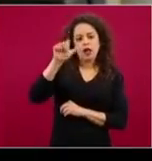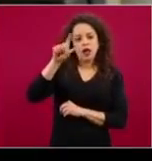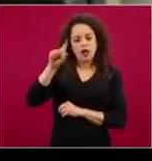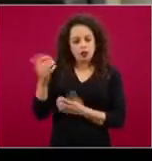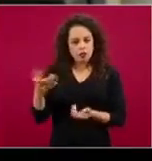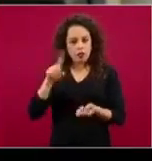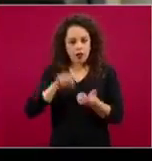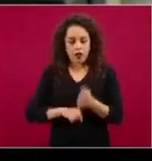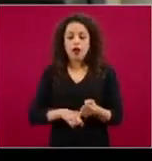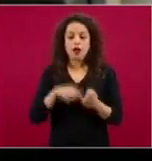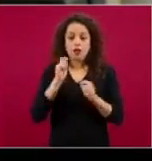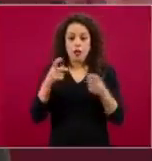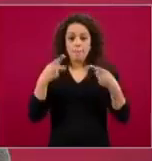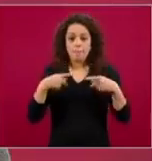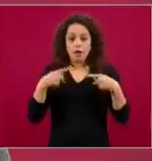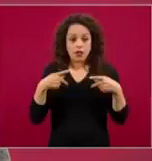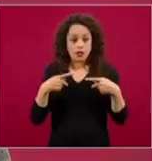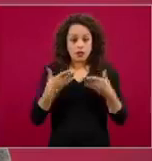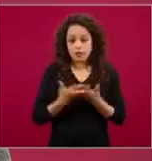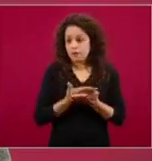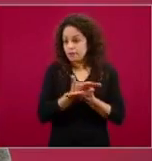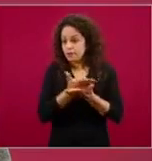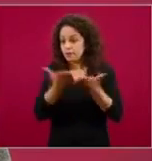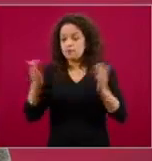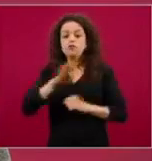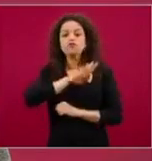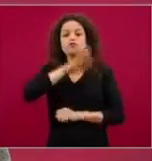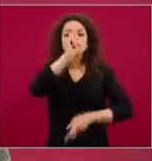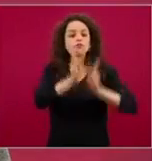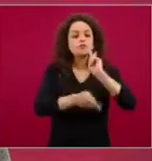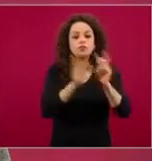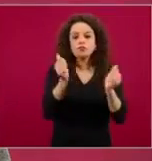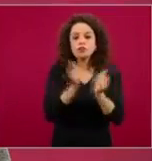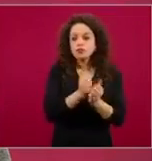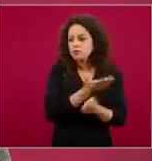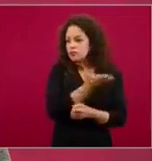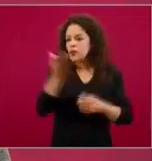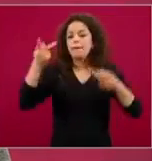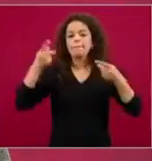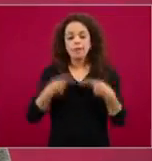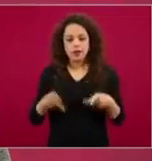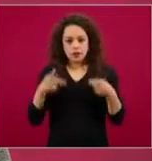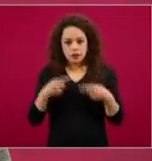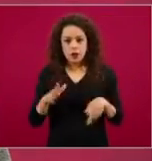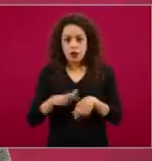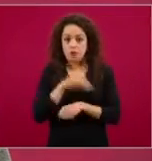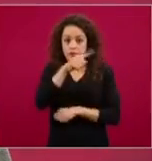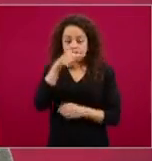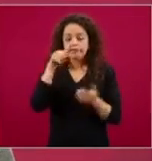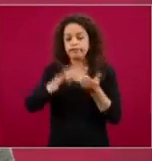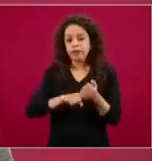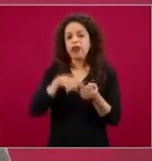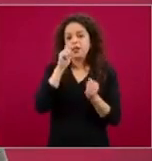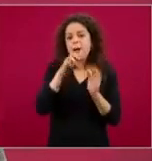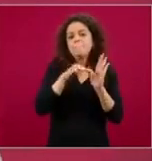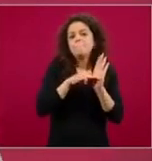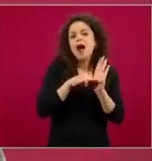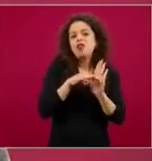de la población y la posibilidad de poder hablar con ella. Entonces, esa es la pregunta. Muchas